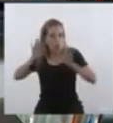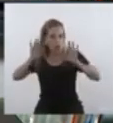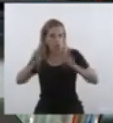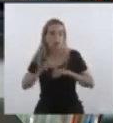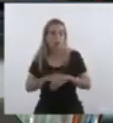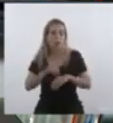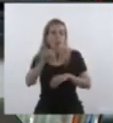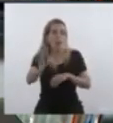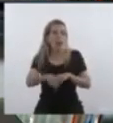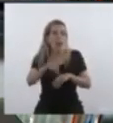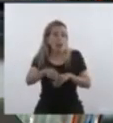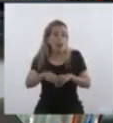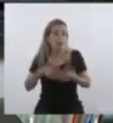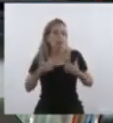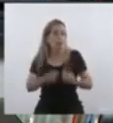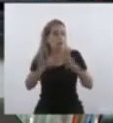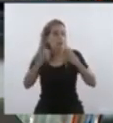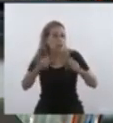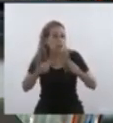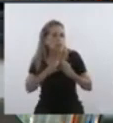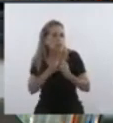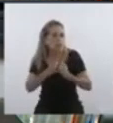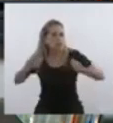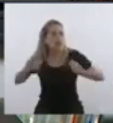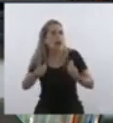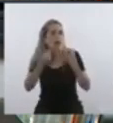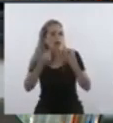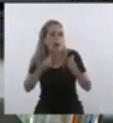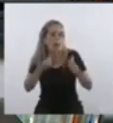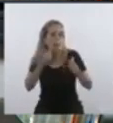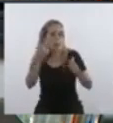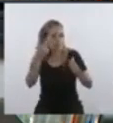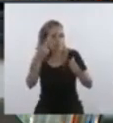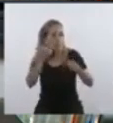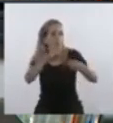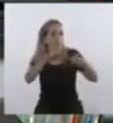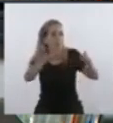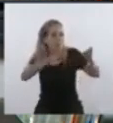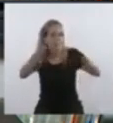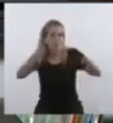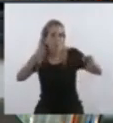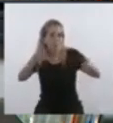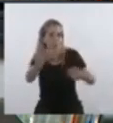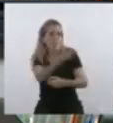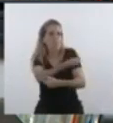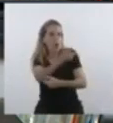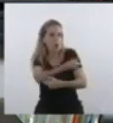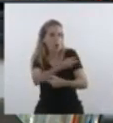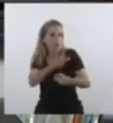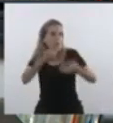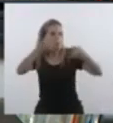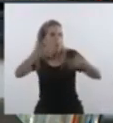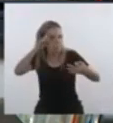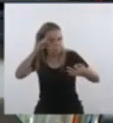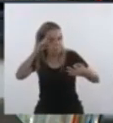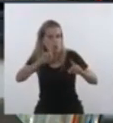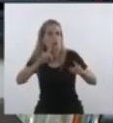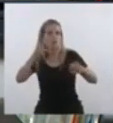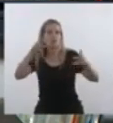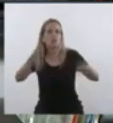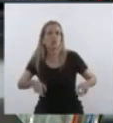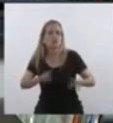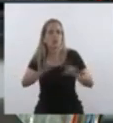un esfuerzo enorme para que el proceso de vacunación no se interrumpa. En un mundo